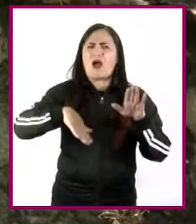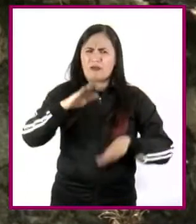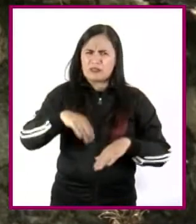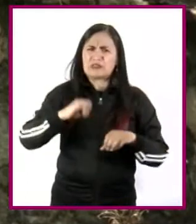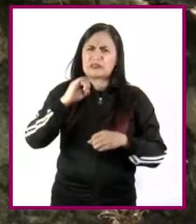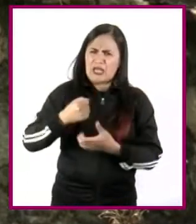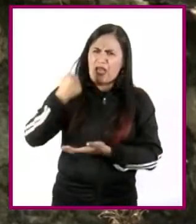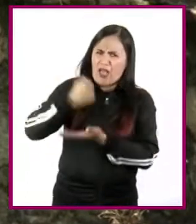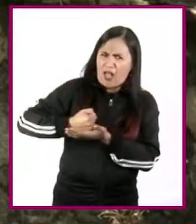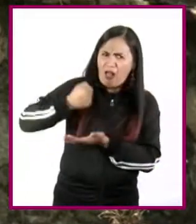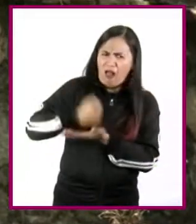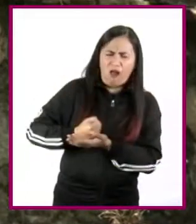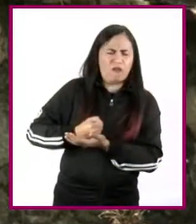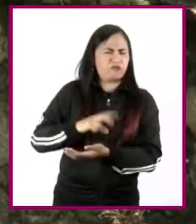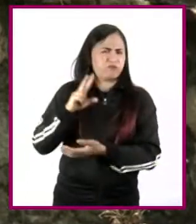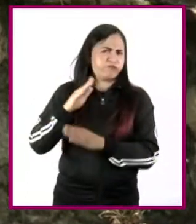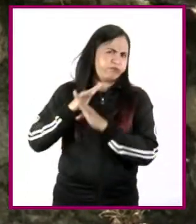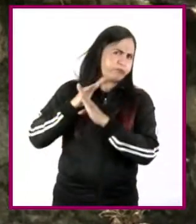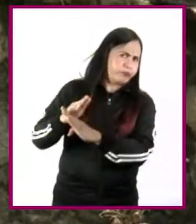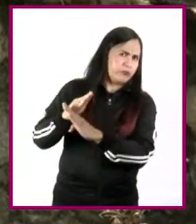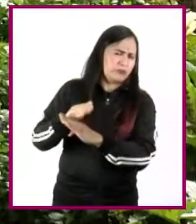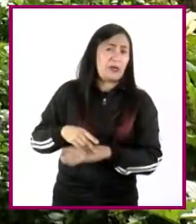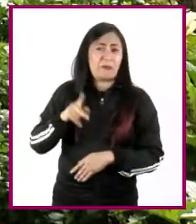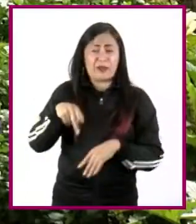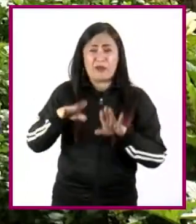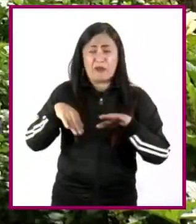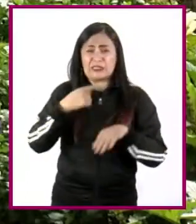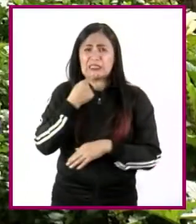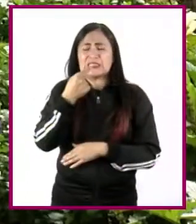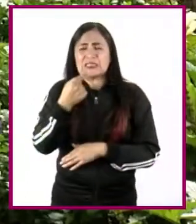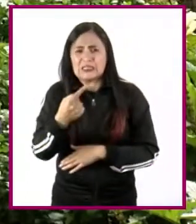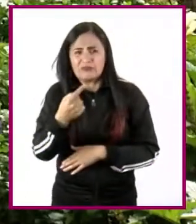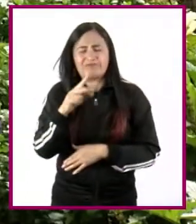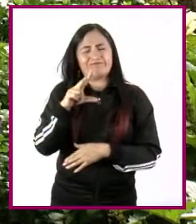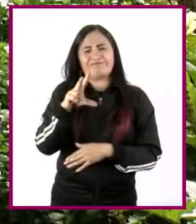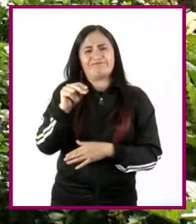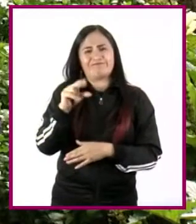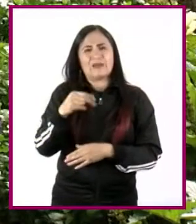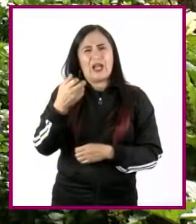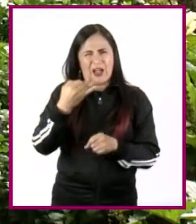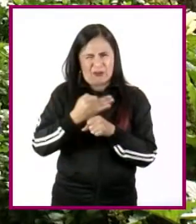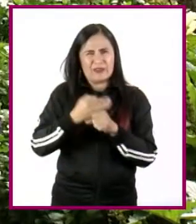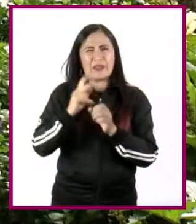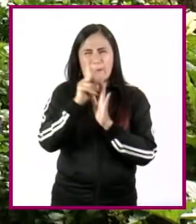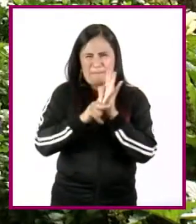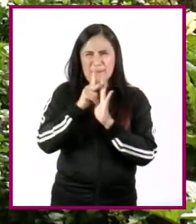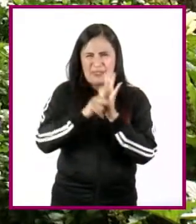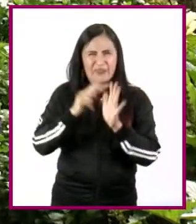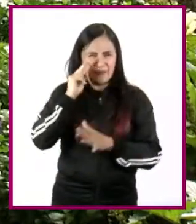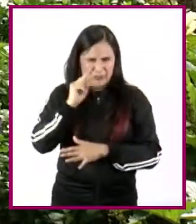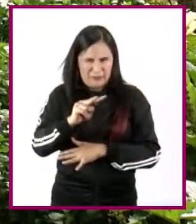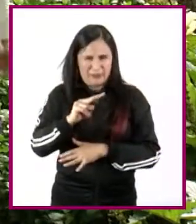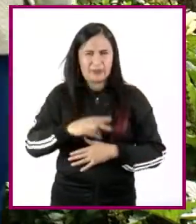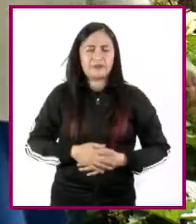presión, solo que se dificulta decir que no. Veamos a continuación un tutorial al respecto.